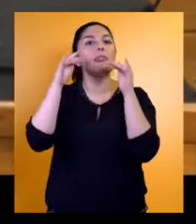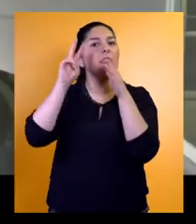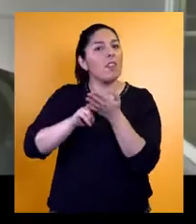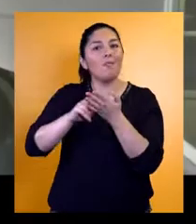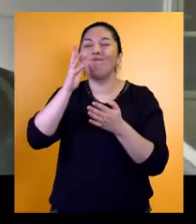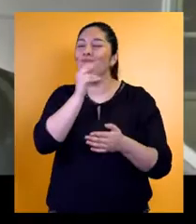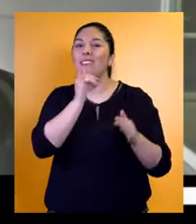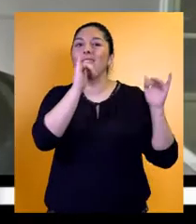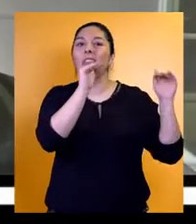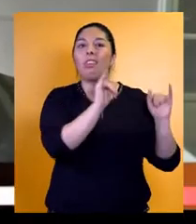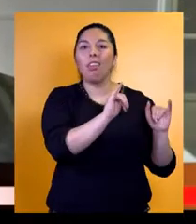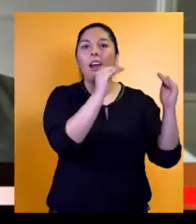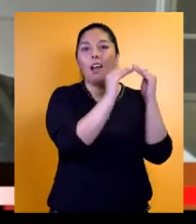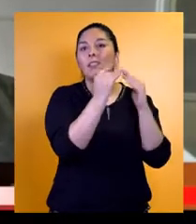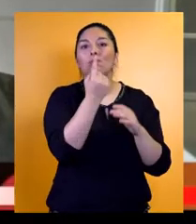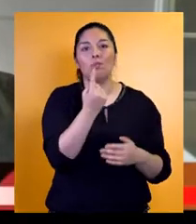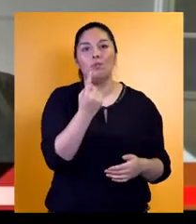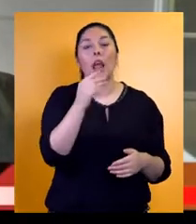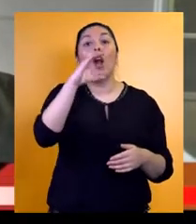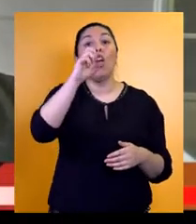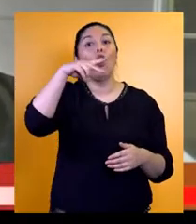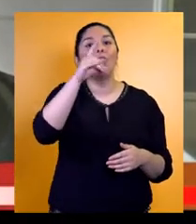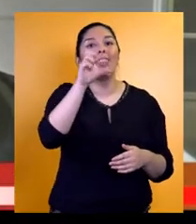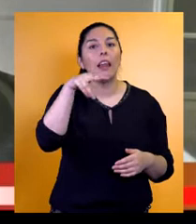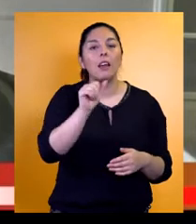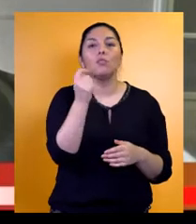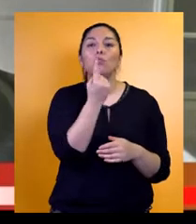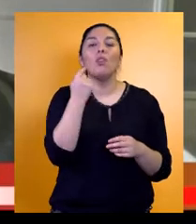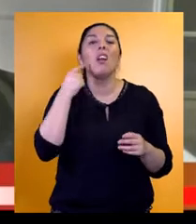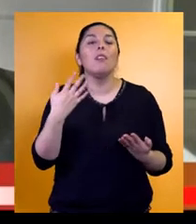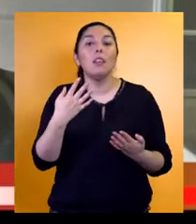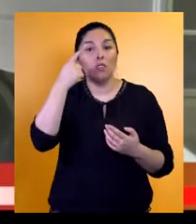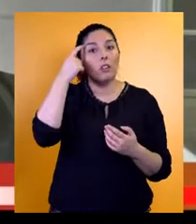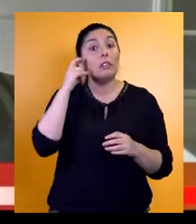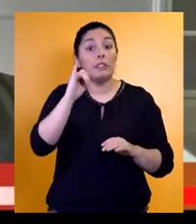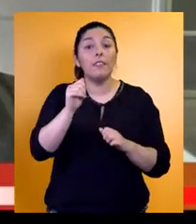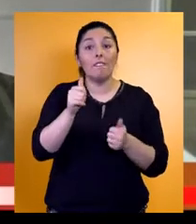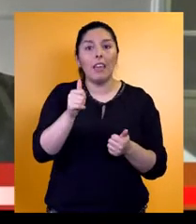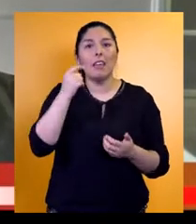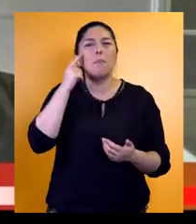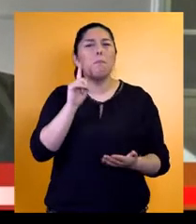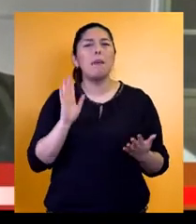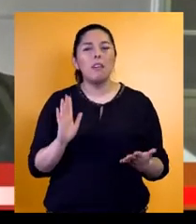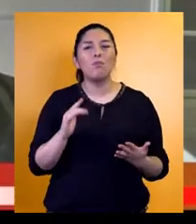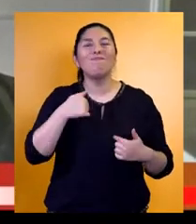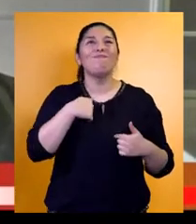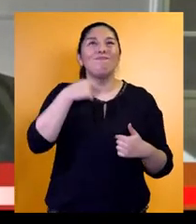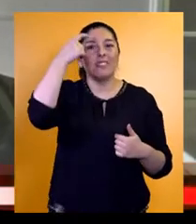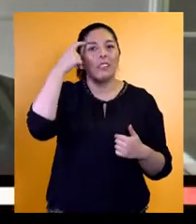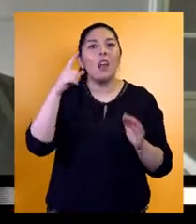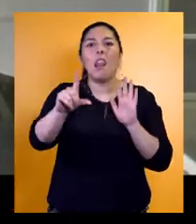Sí, conforme con la condena, de que se le haya condenado, no obstante las